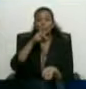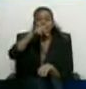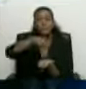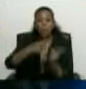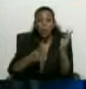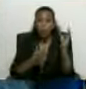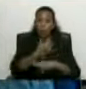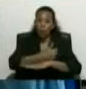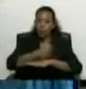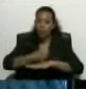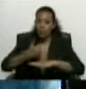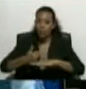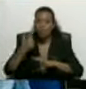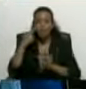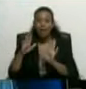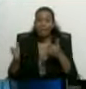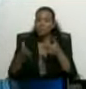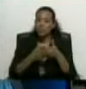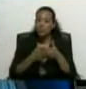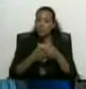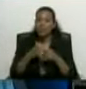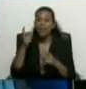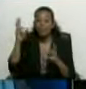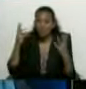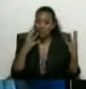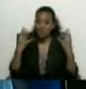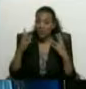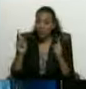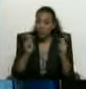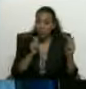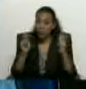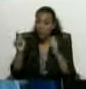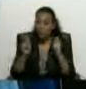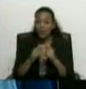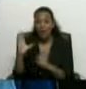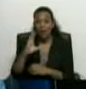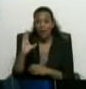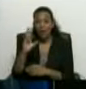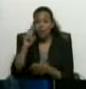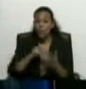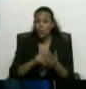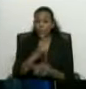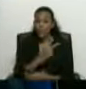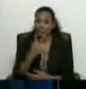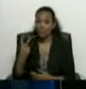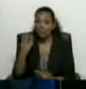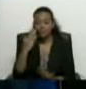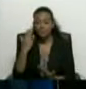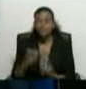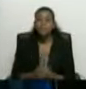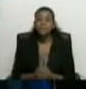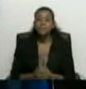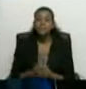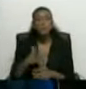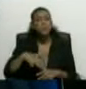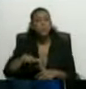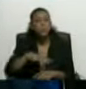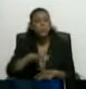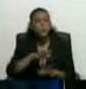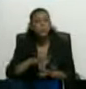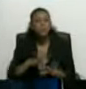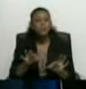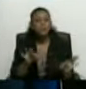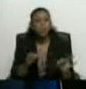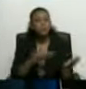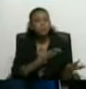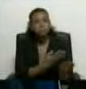esta gran clausura de esta Expo Turismo Caracas 2023, donde se